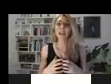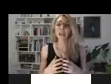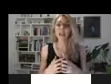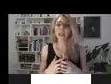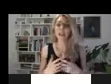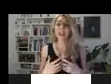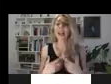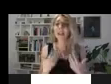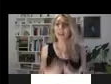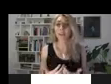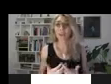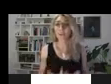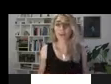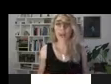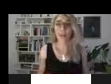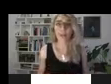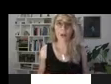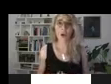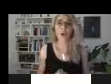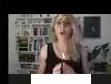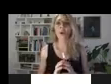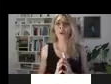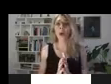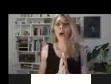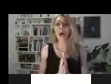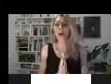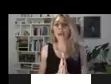Ya el arte contemporáneo